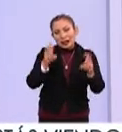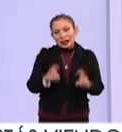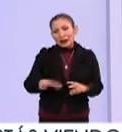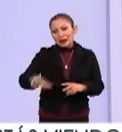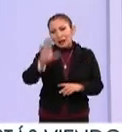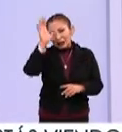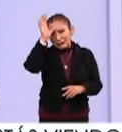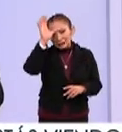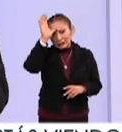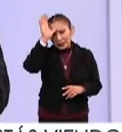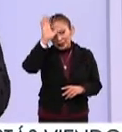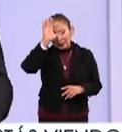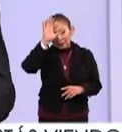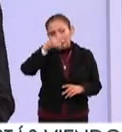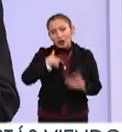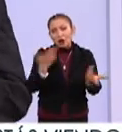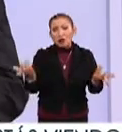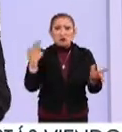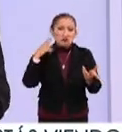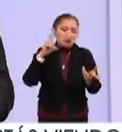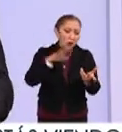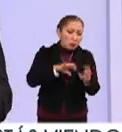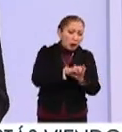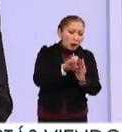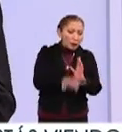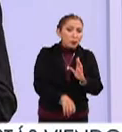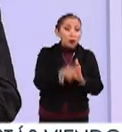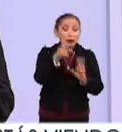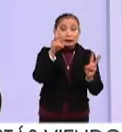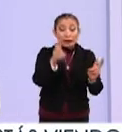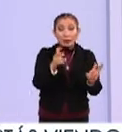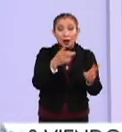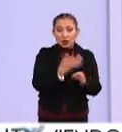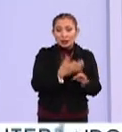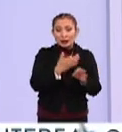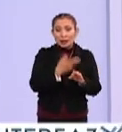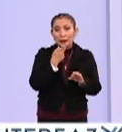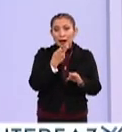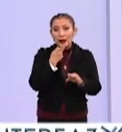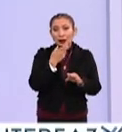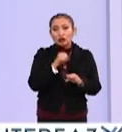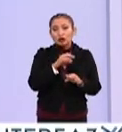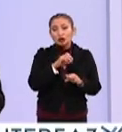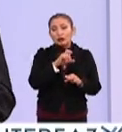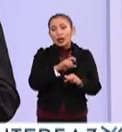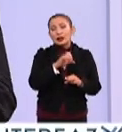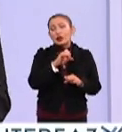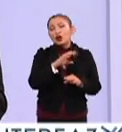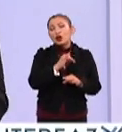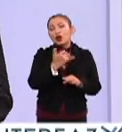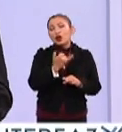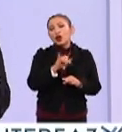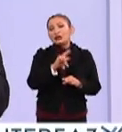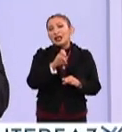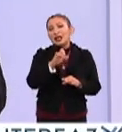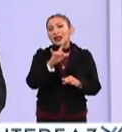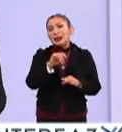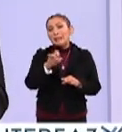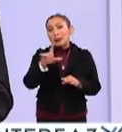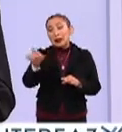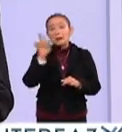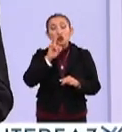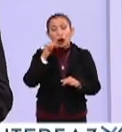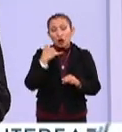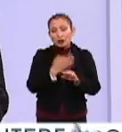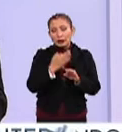de la ciencia, temas complejas, como precisamente un tema del que vamos a hablar, Susan Jocelyn Bell Burnell, es la nota